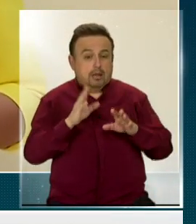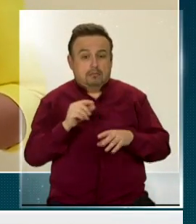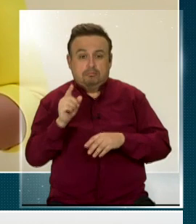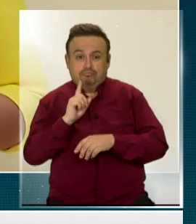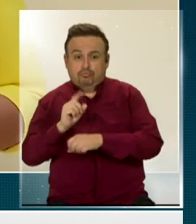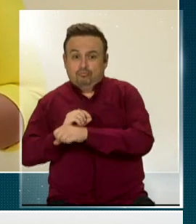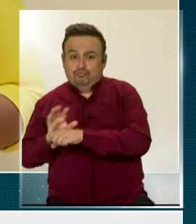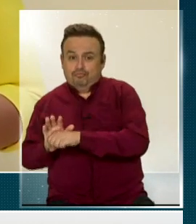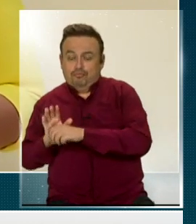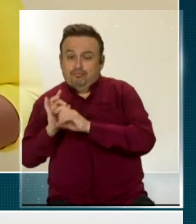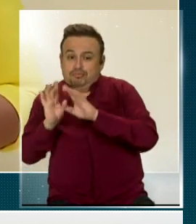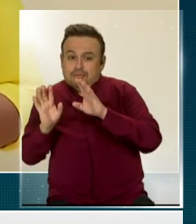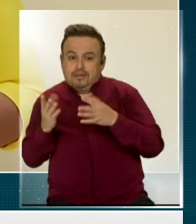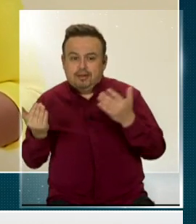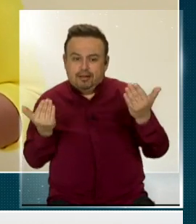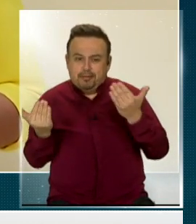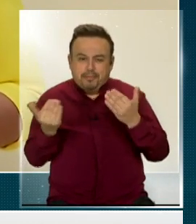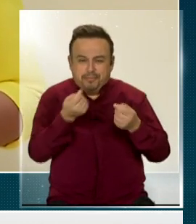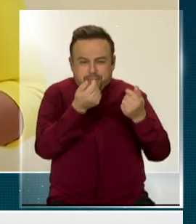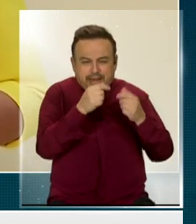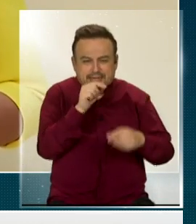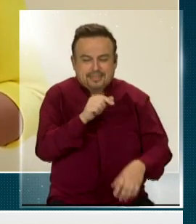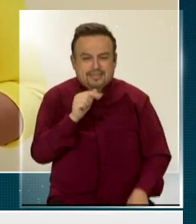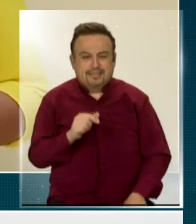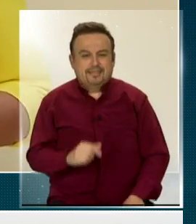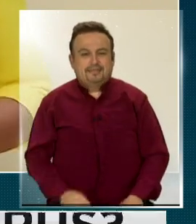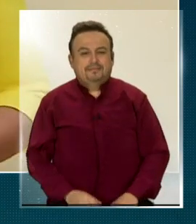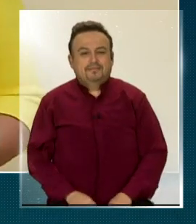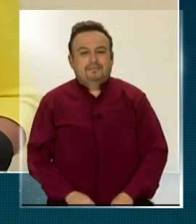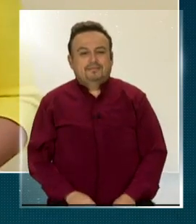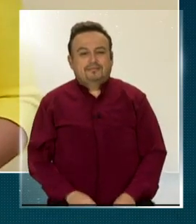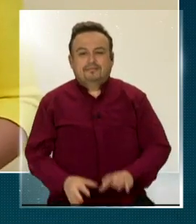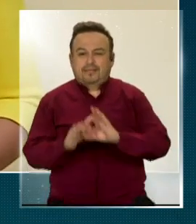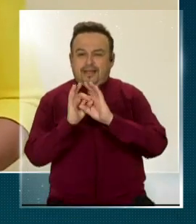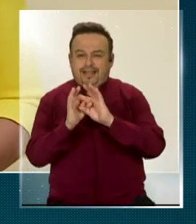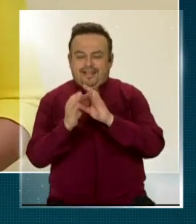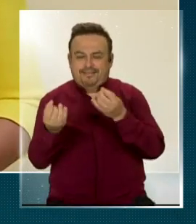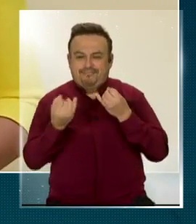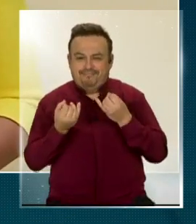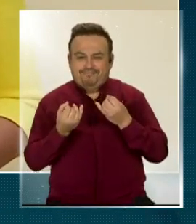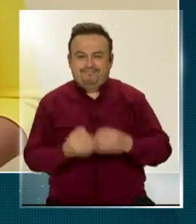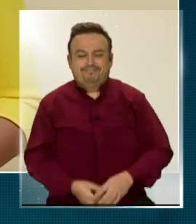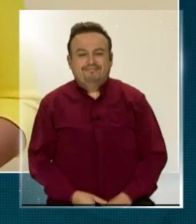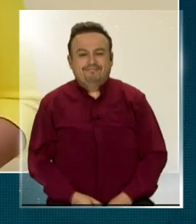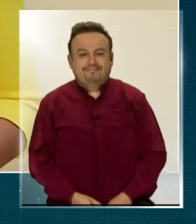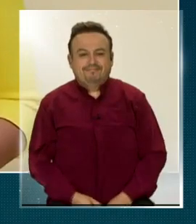esta posible similitud con un cuadro de COVID. De todas maneras, gracias, Daniela.